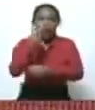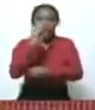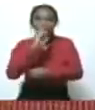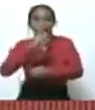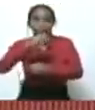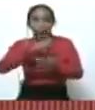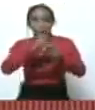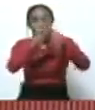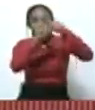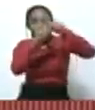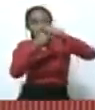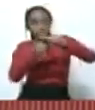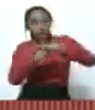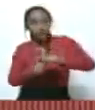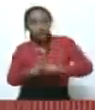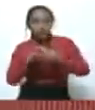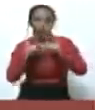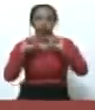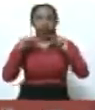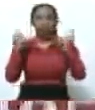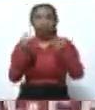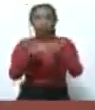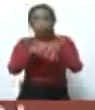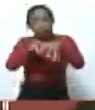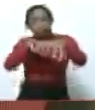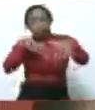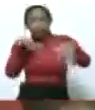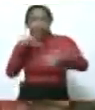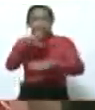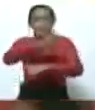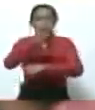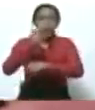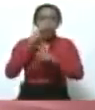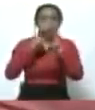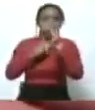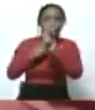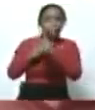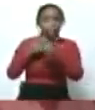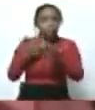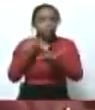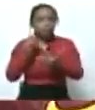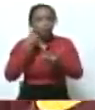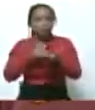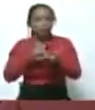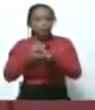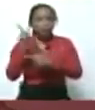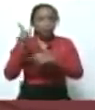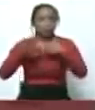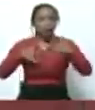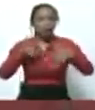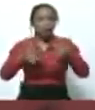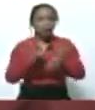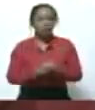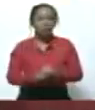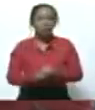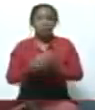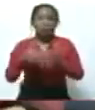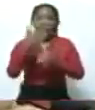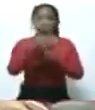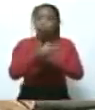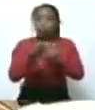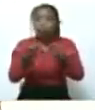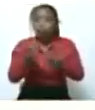sacando, además del quórum, viendo los que están asistiendo a esta actividad. Y luego, bueno,